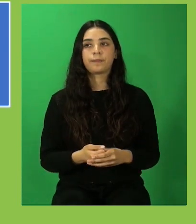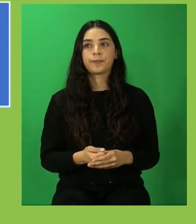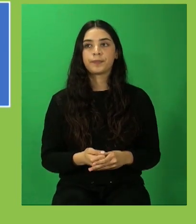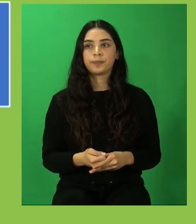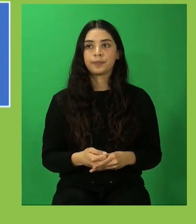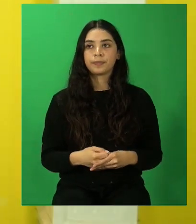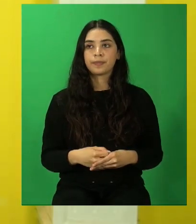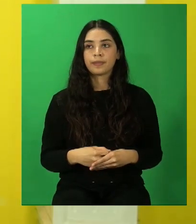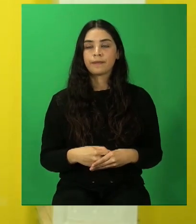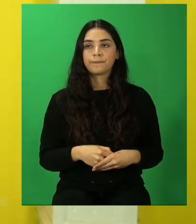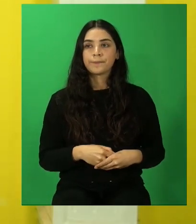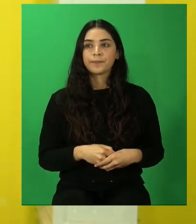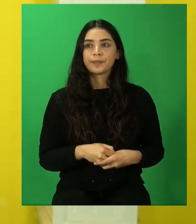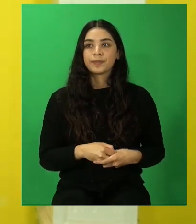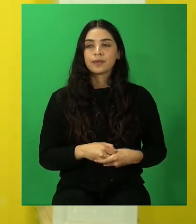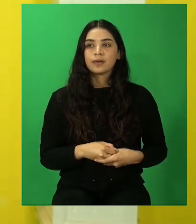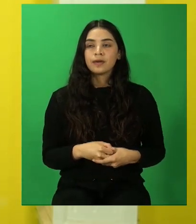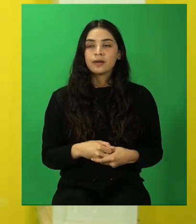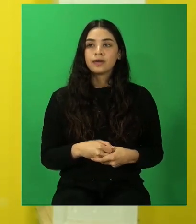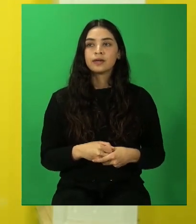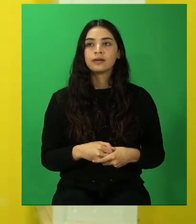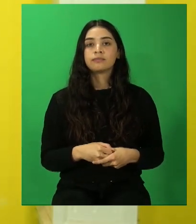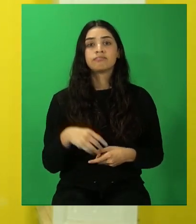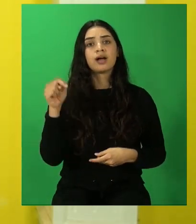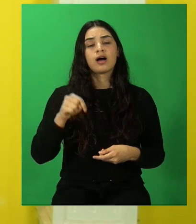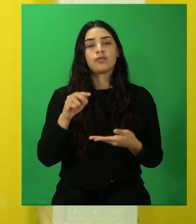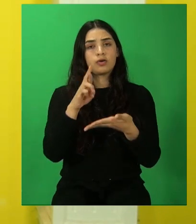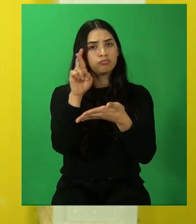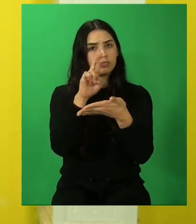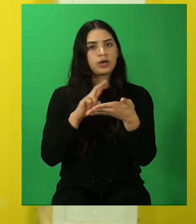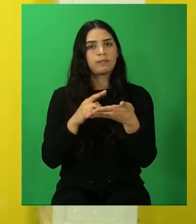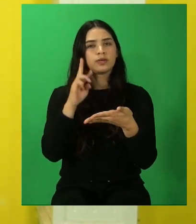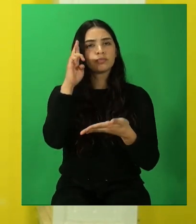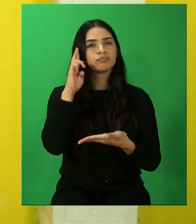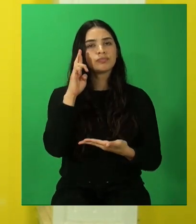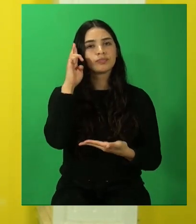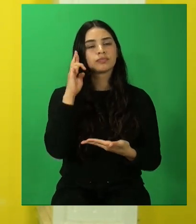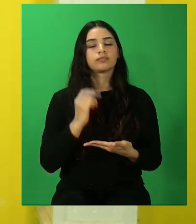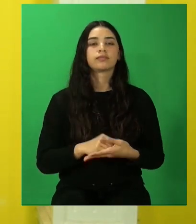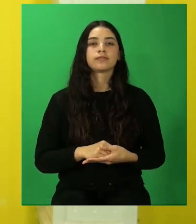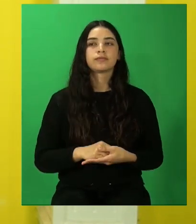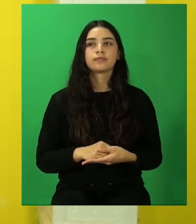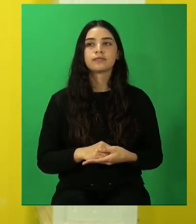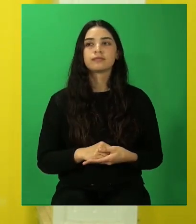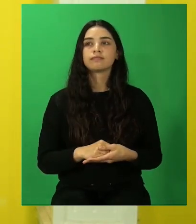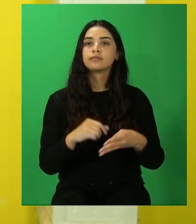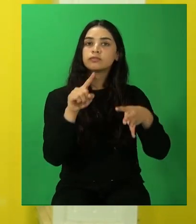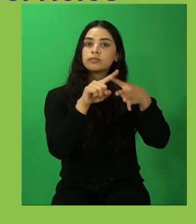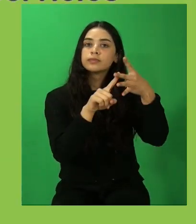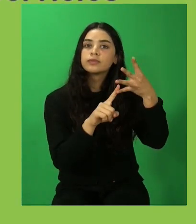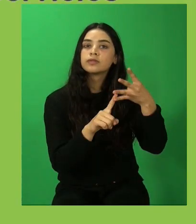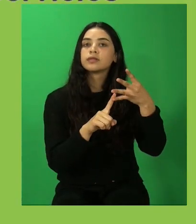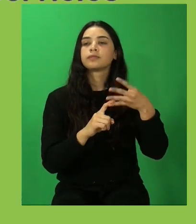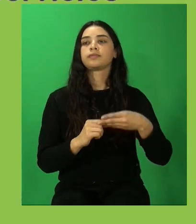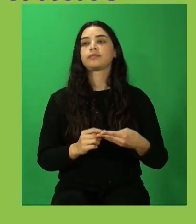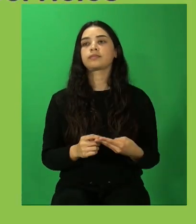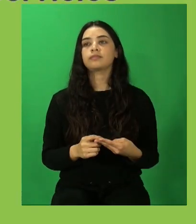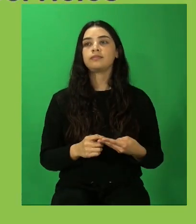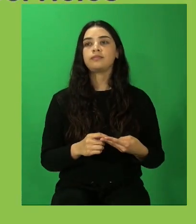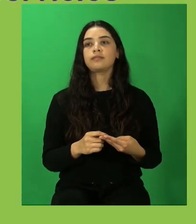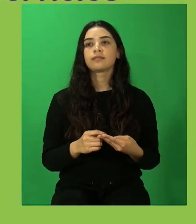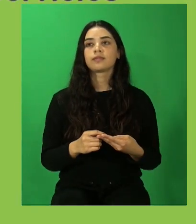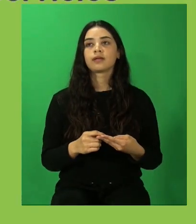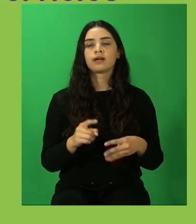velador. Vamos a hacer un repaso. Vamos a repasar los factores de producción. ¿Cuáles son